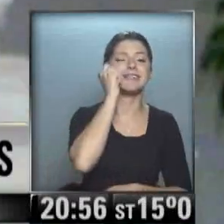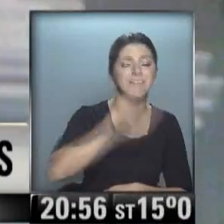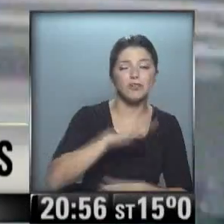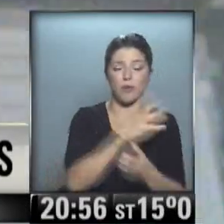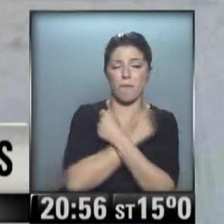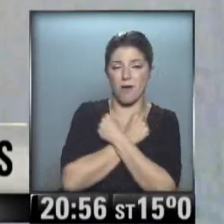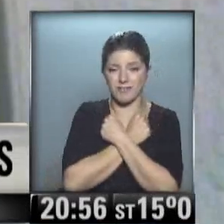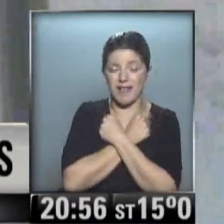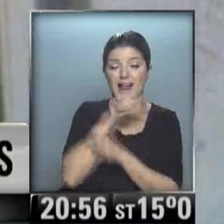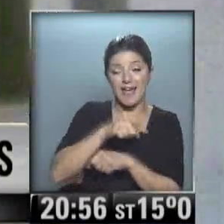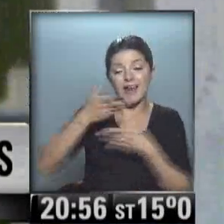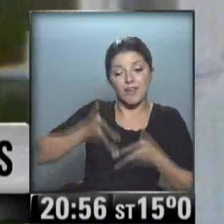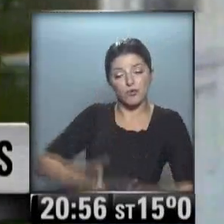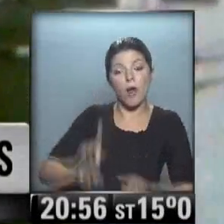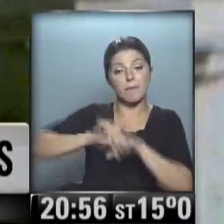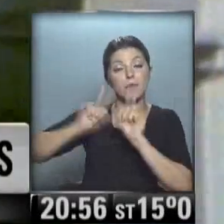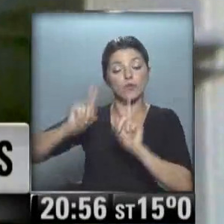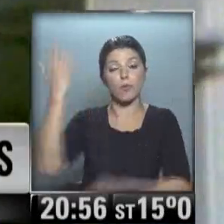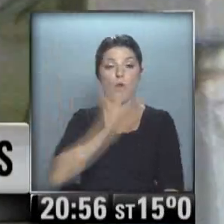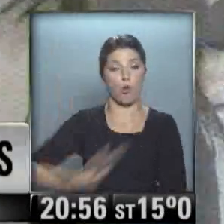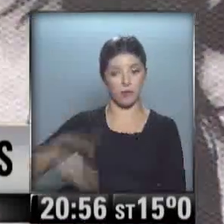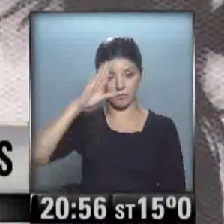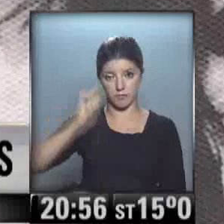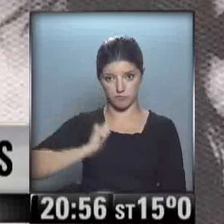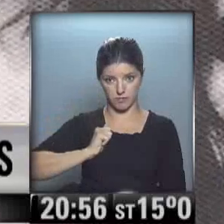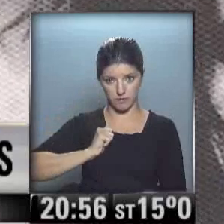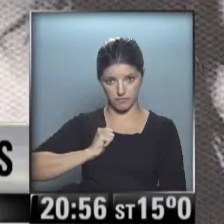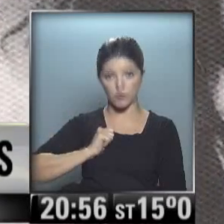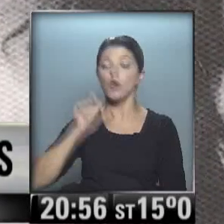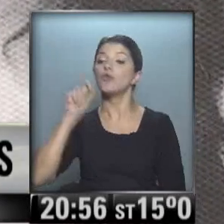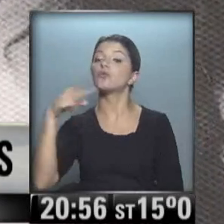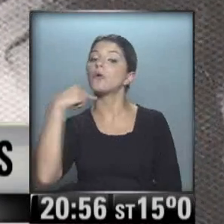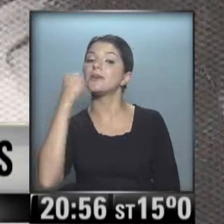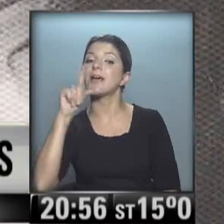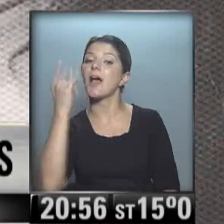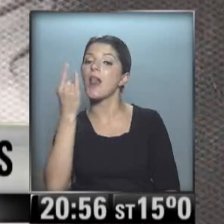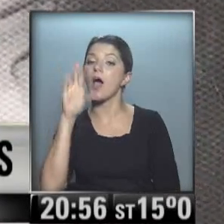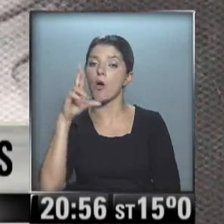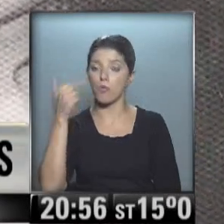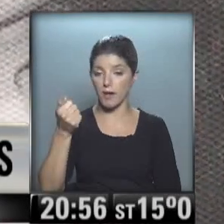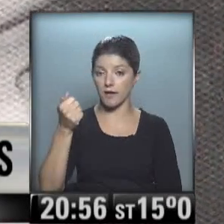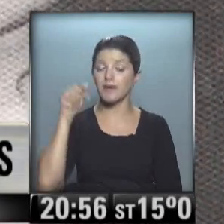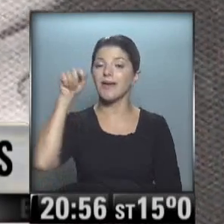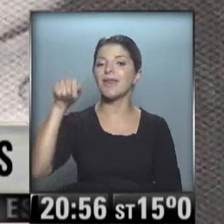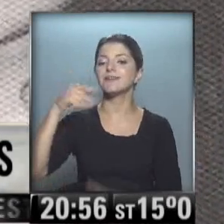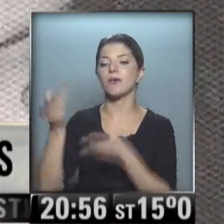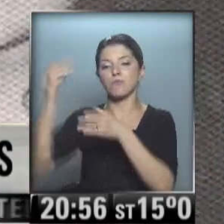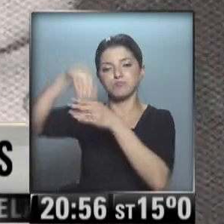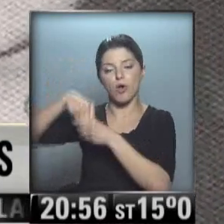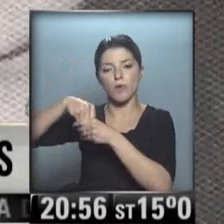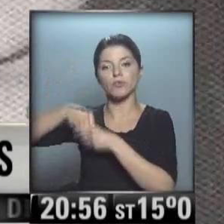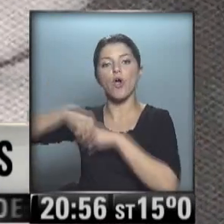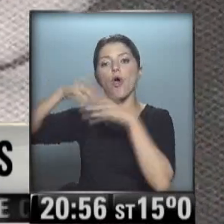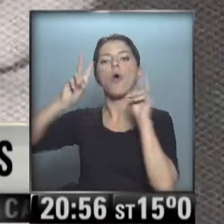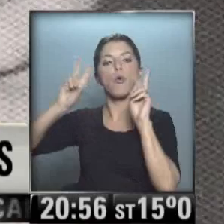en cautiverio durante la dictadura cívico-militar. Laura, su hija mayor, militante de la Juventud